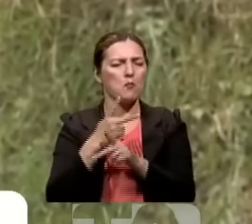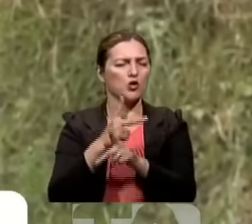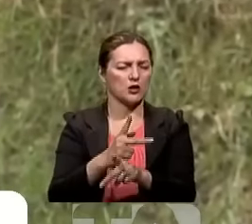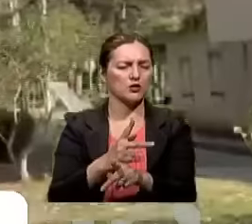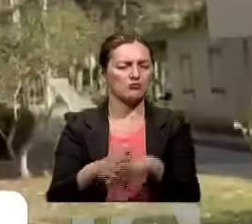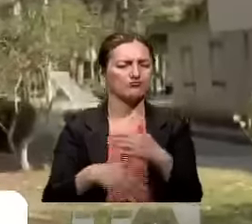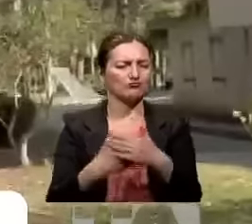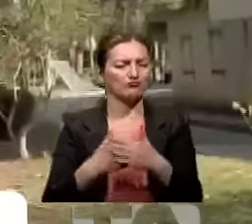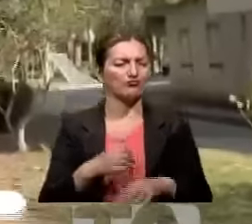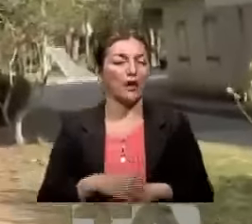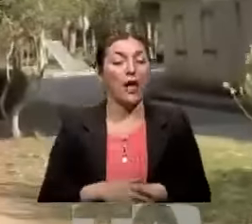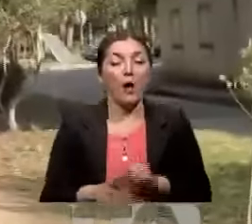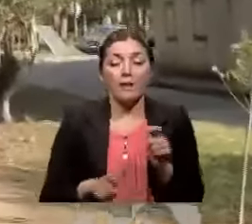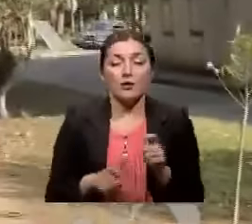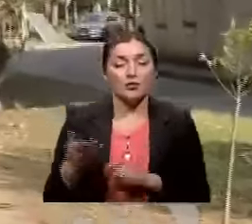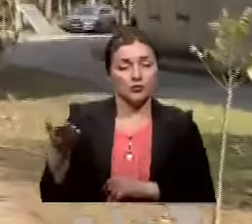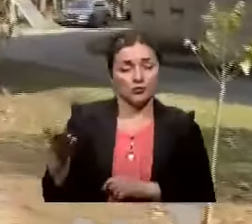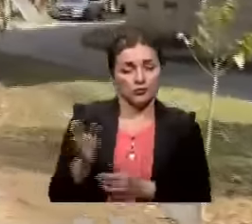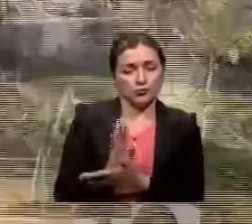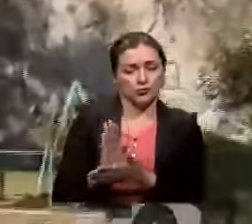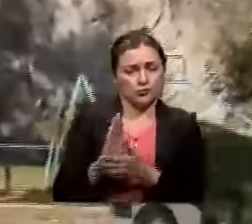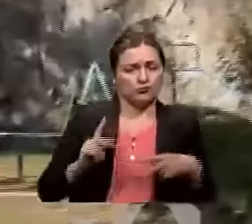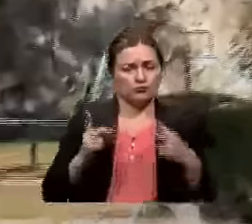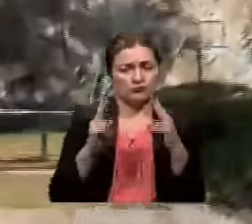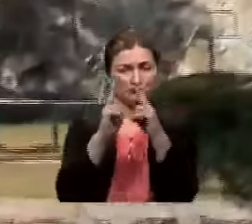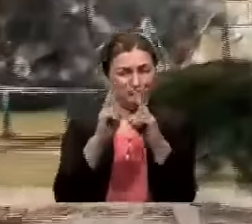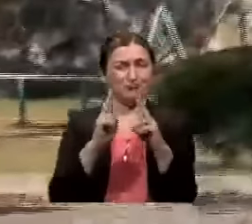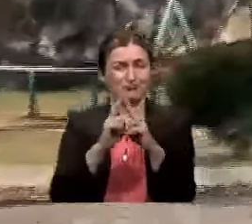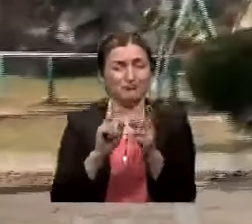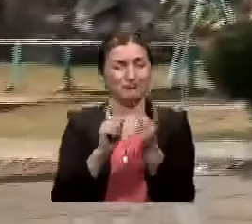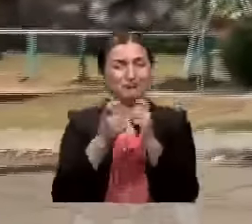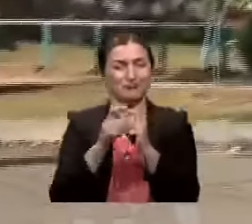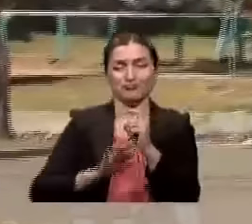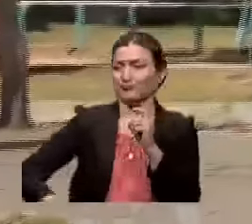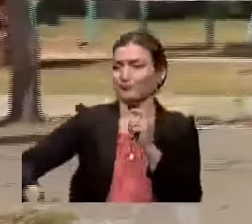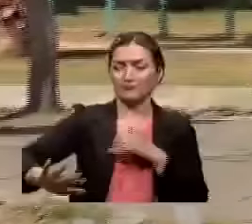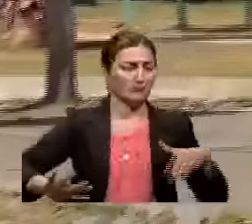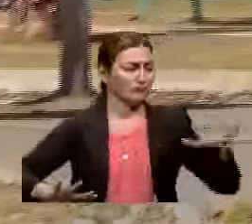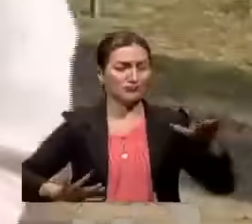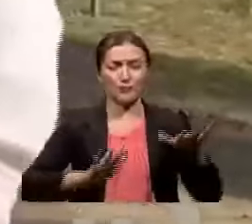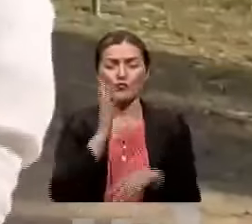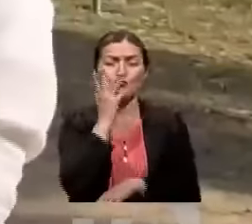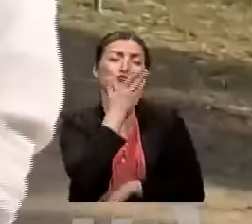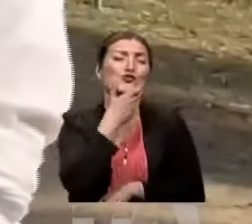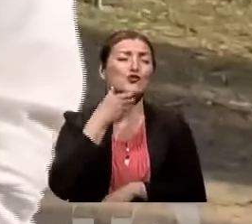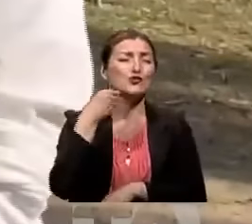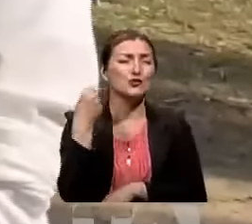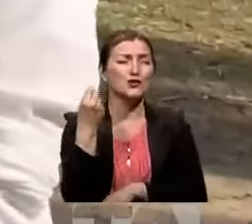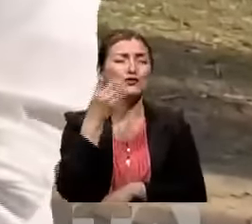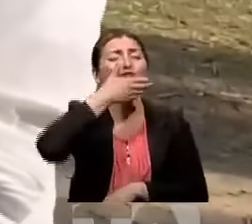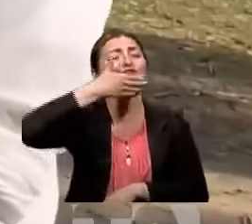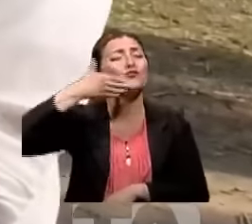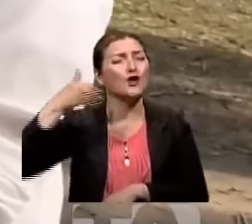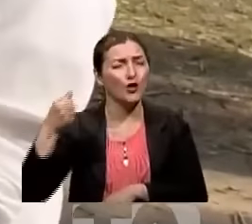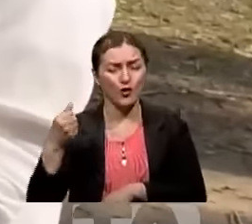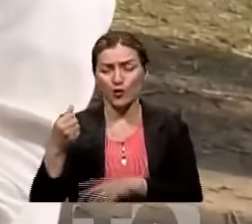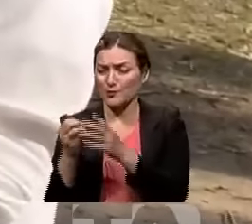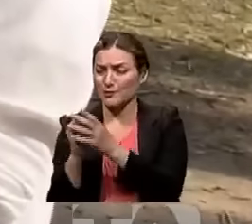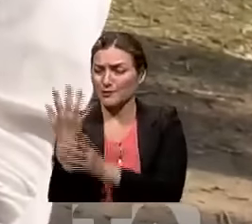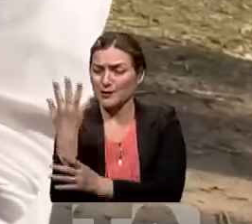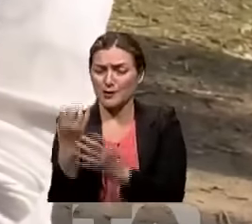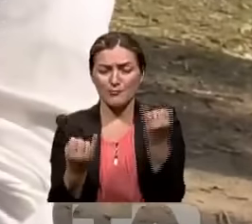traigan al sector. Los moradores de este barrio han transformado el entorno físico de la ciudadela y han mejorado